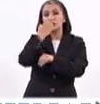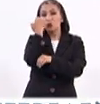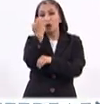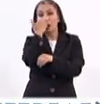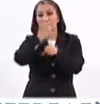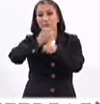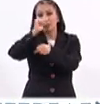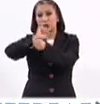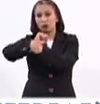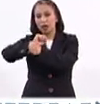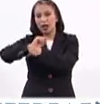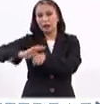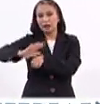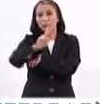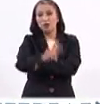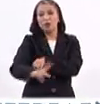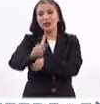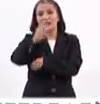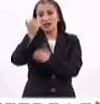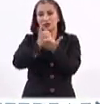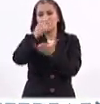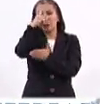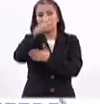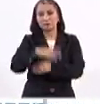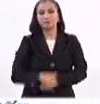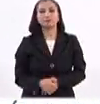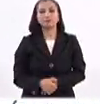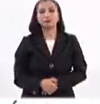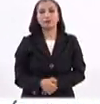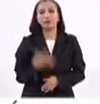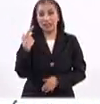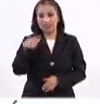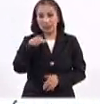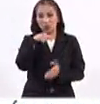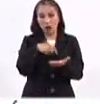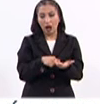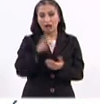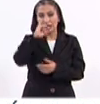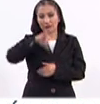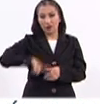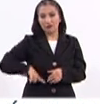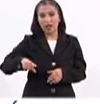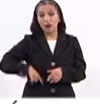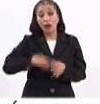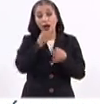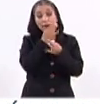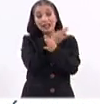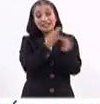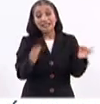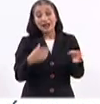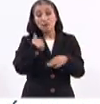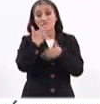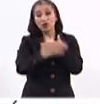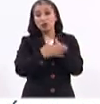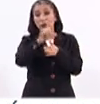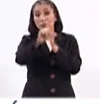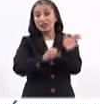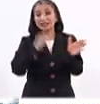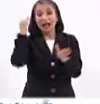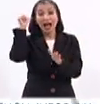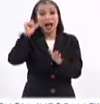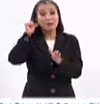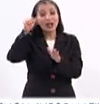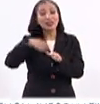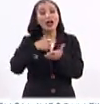infraestructura de primarias y secundarias públicas capitalinas. Durante la ceremonia, la jefa de gobierno informó que a partir del próximo mes de abril